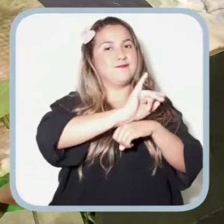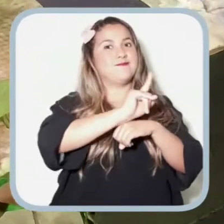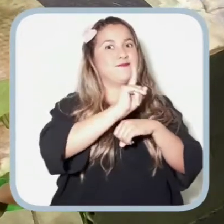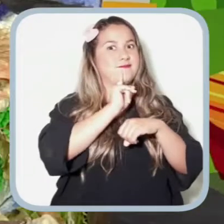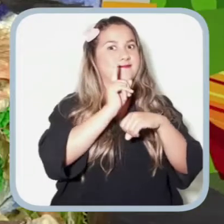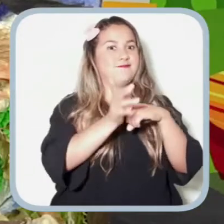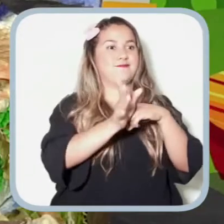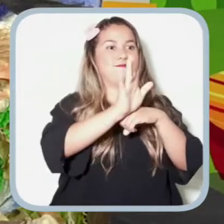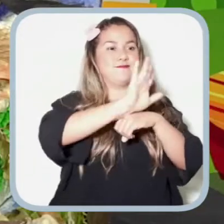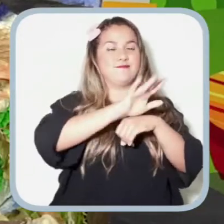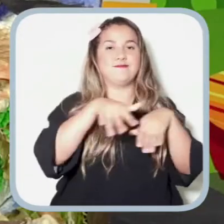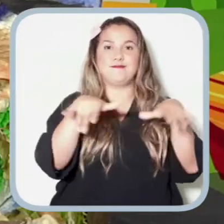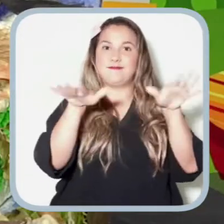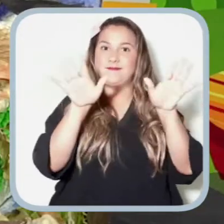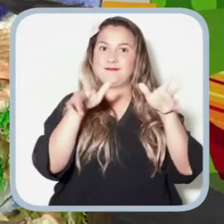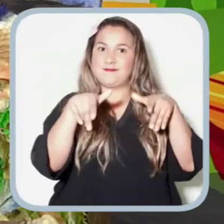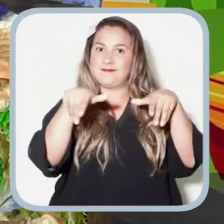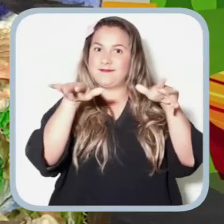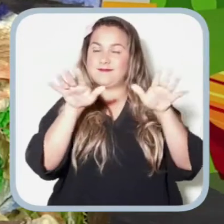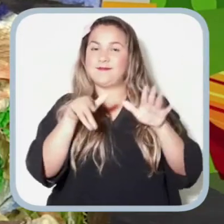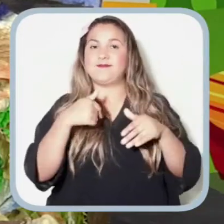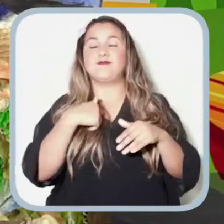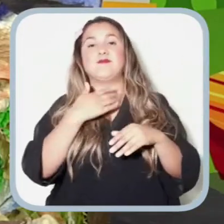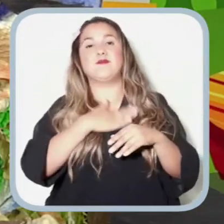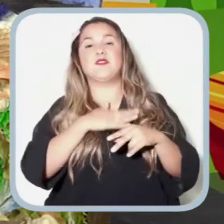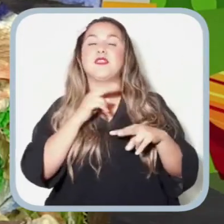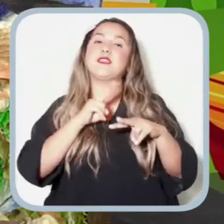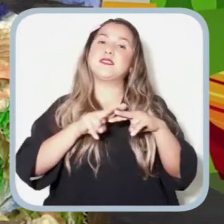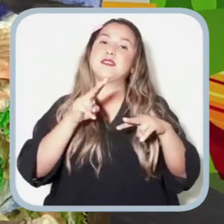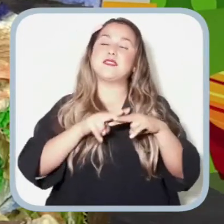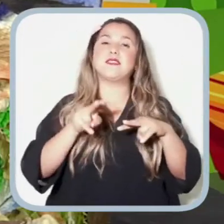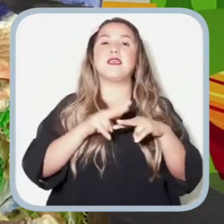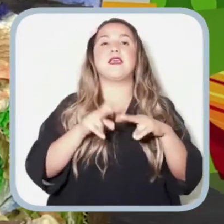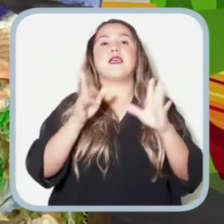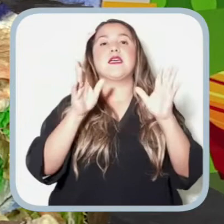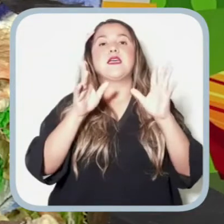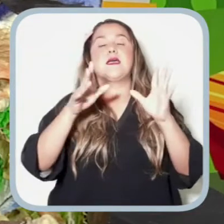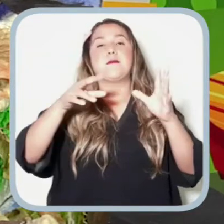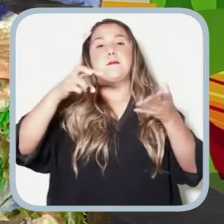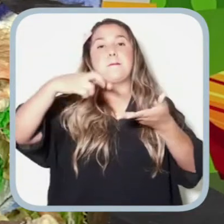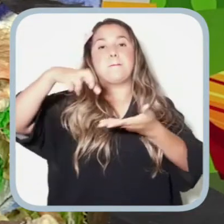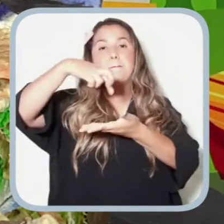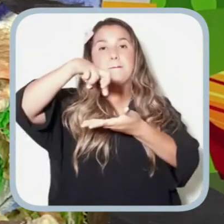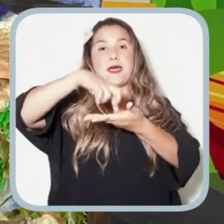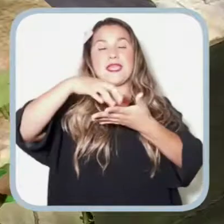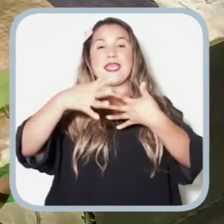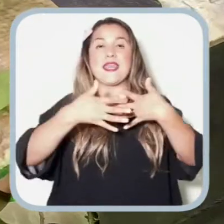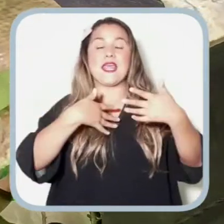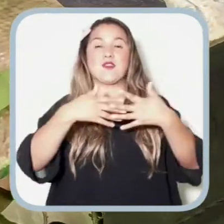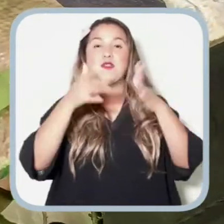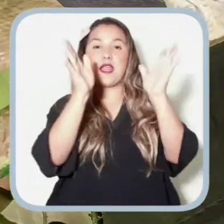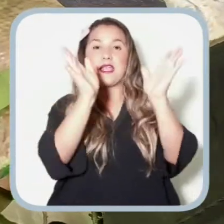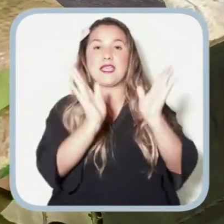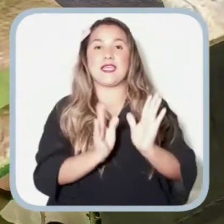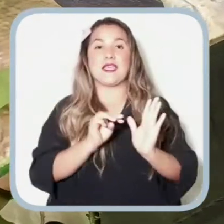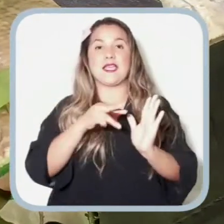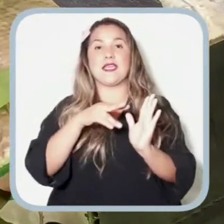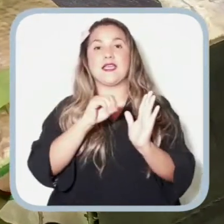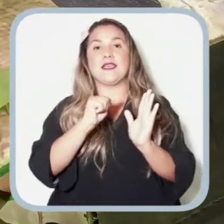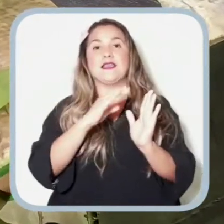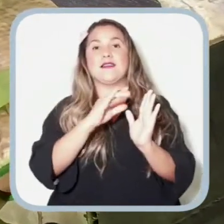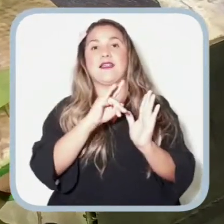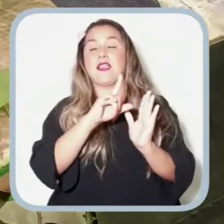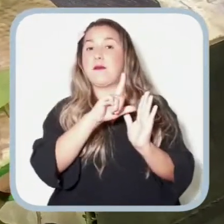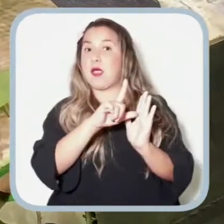volando esta vez yo quise hacer una maqueta del parque natural quebrada de macul para que esté ahí en su hábitat